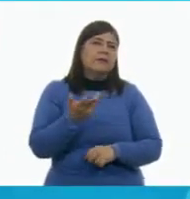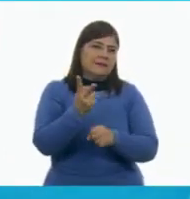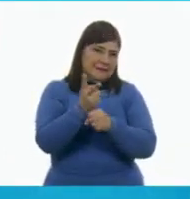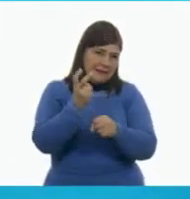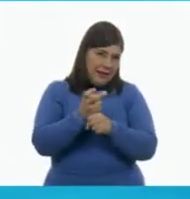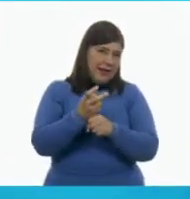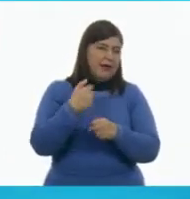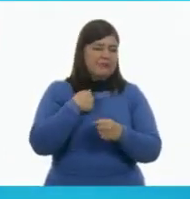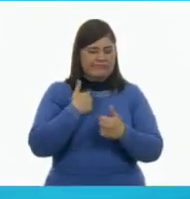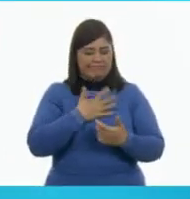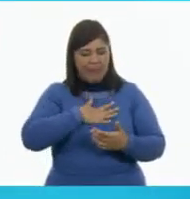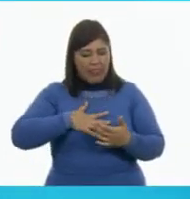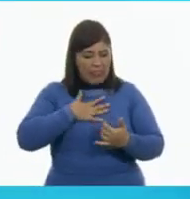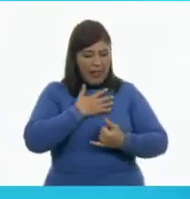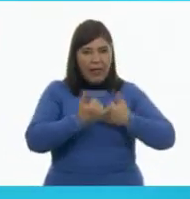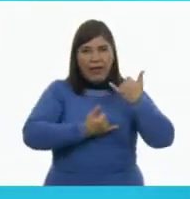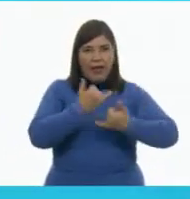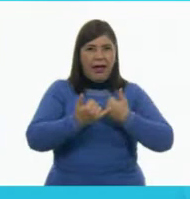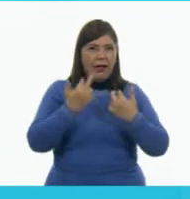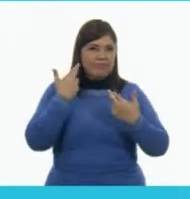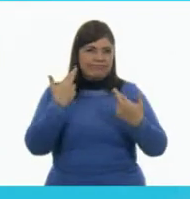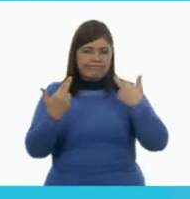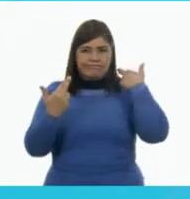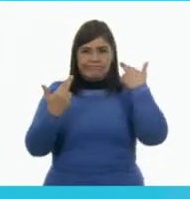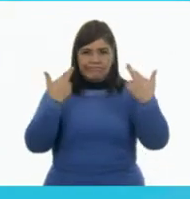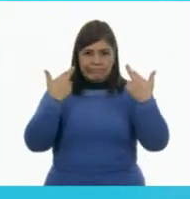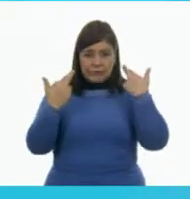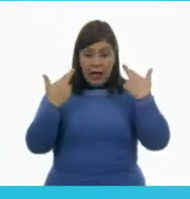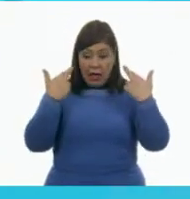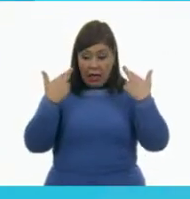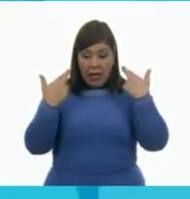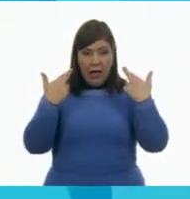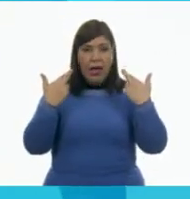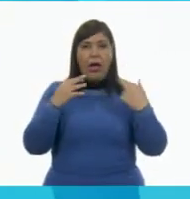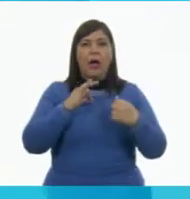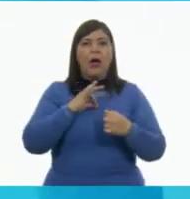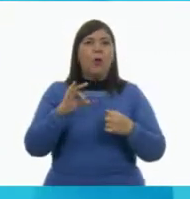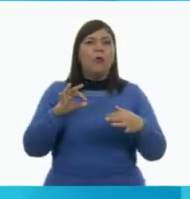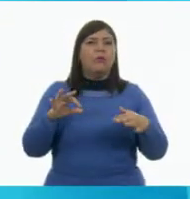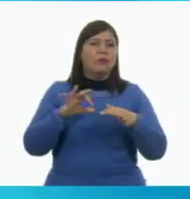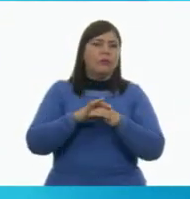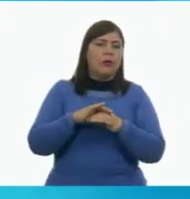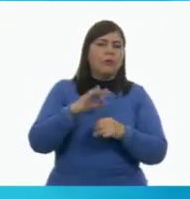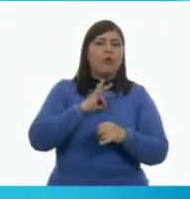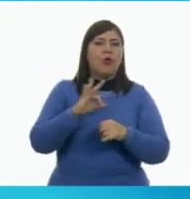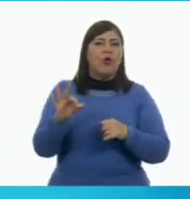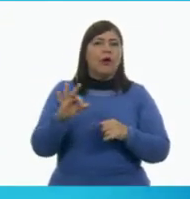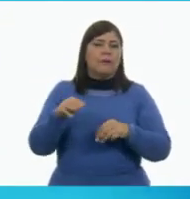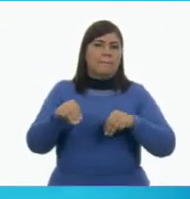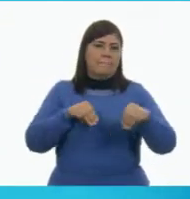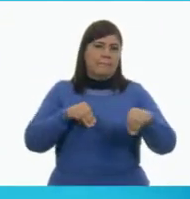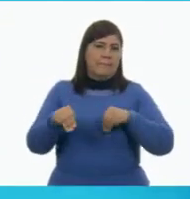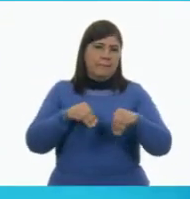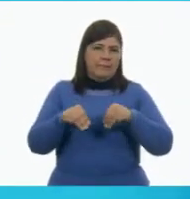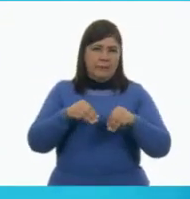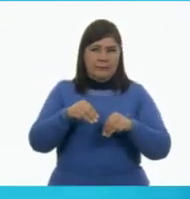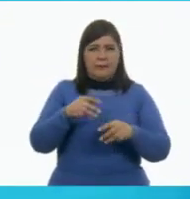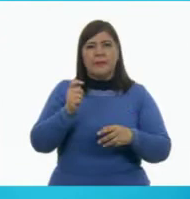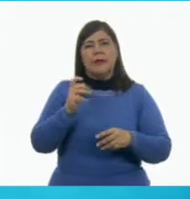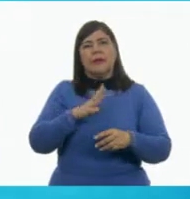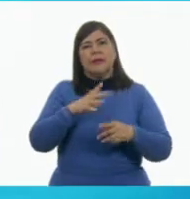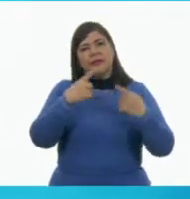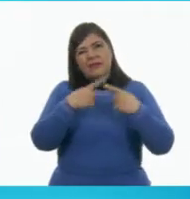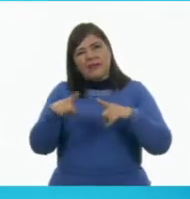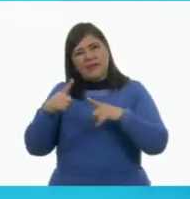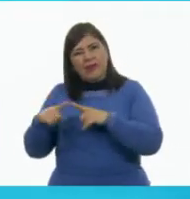los sonidos y cómo los sonidos pueden invitarnos a crear movimientos y